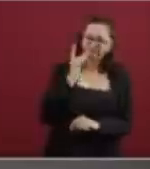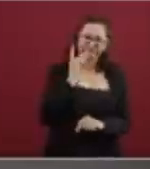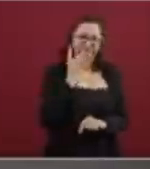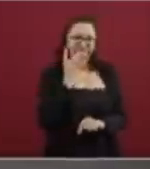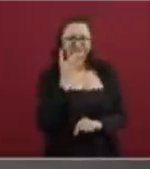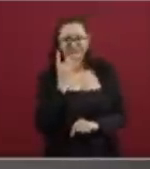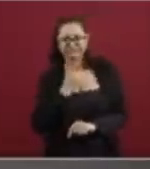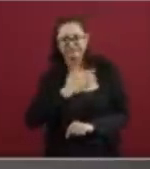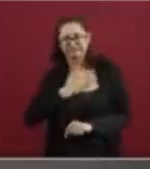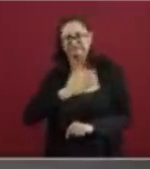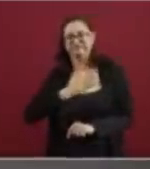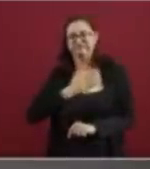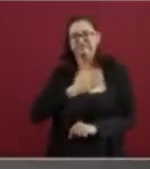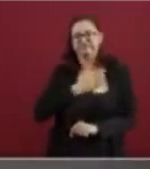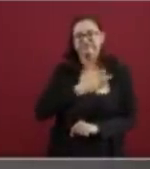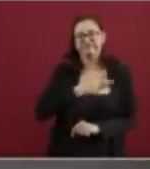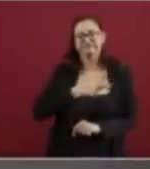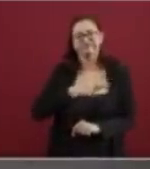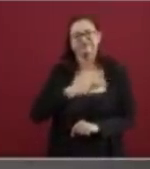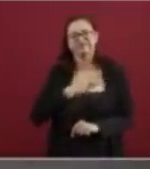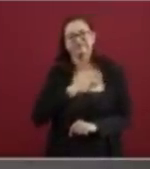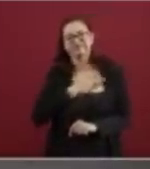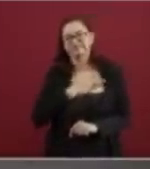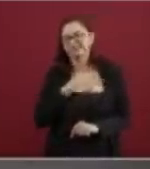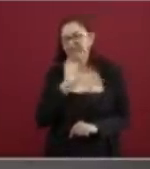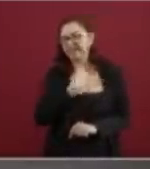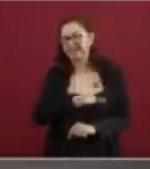estar rodeado de